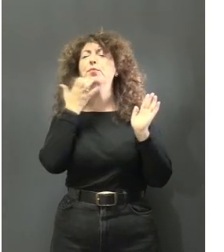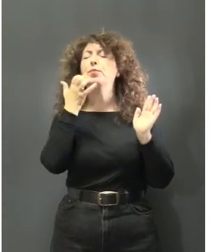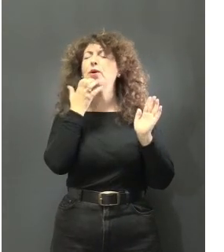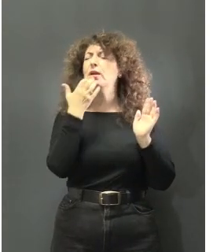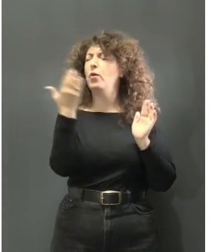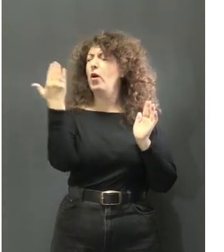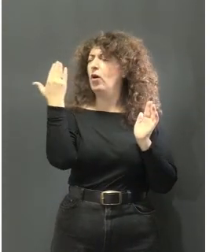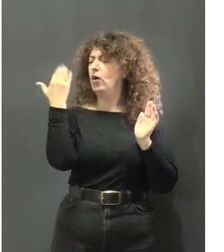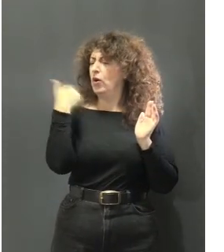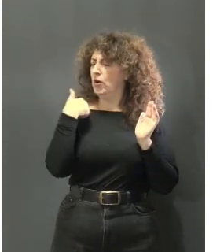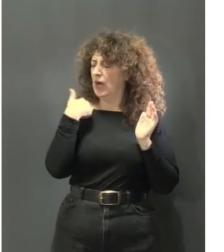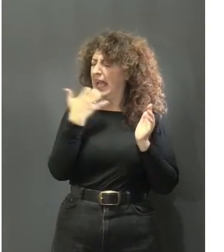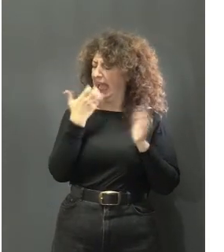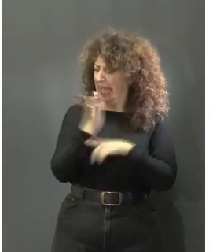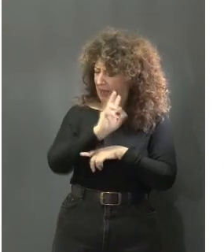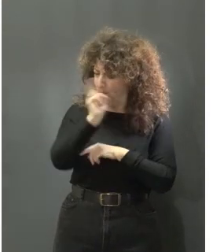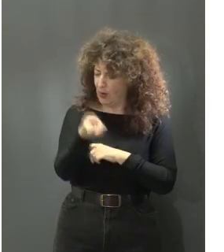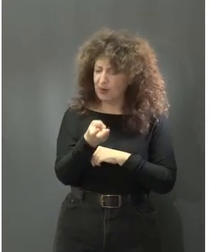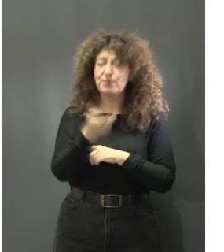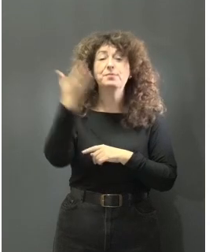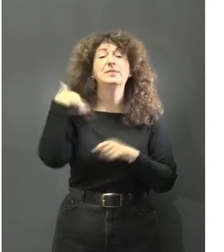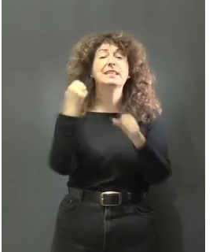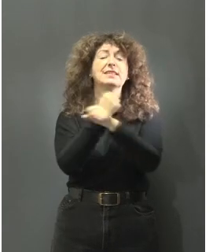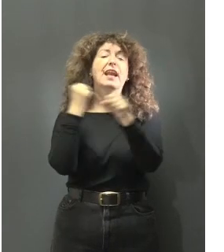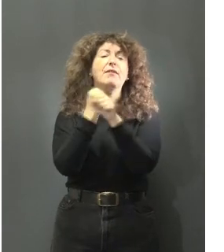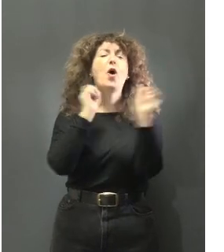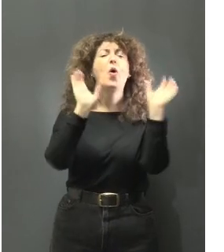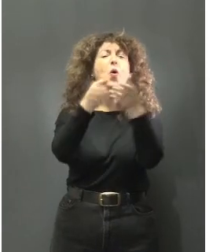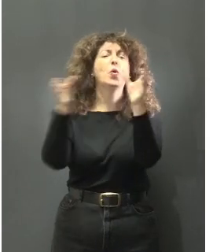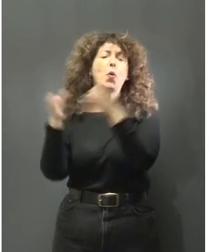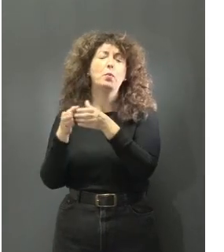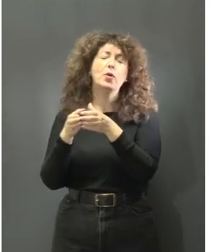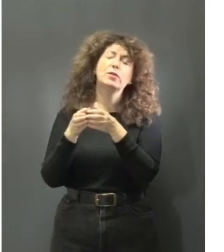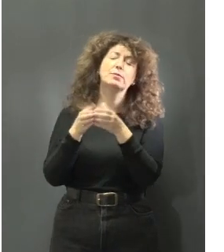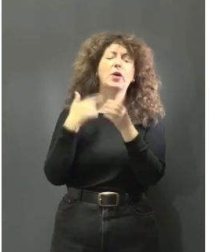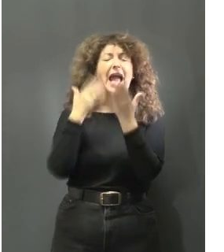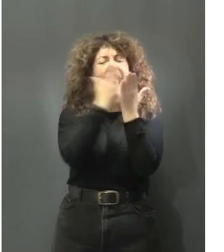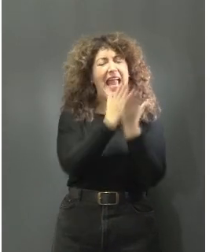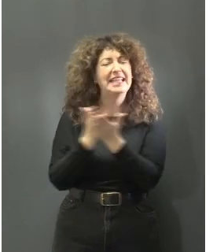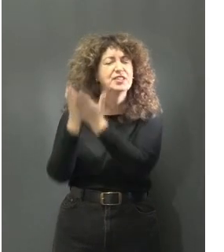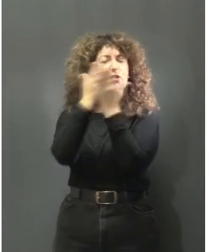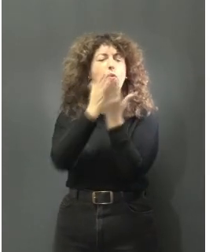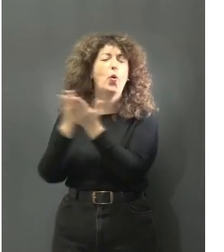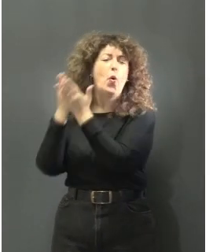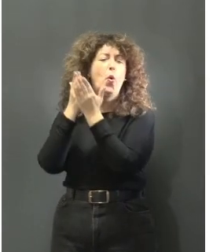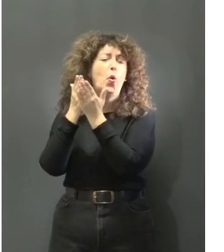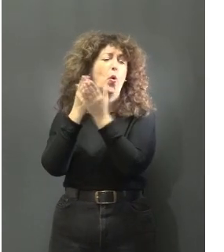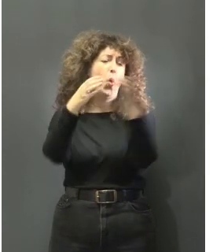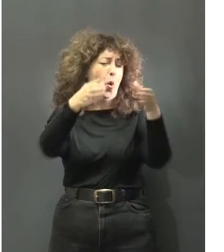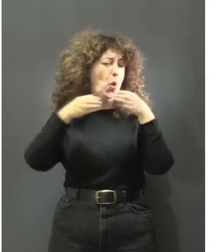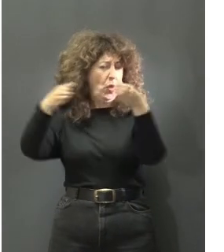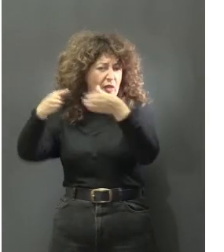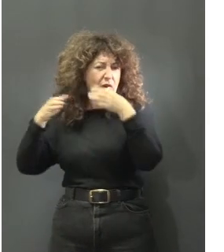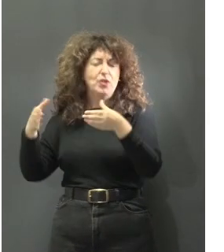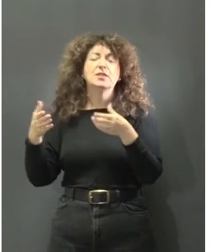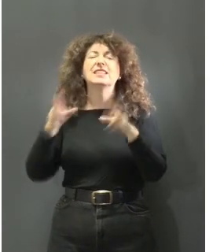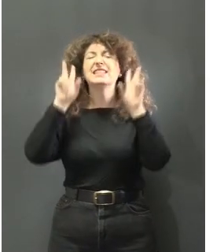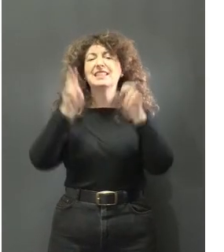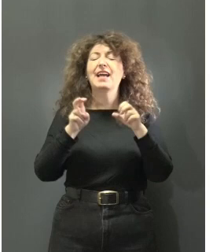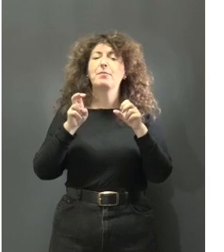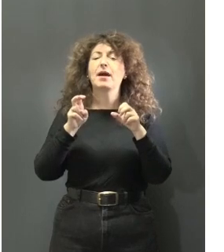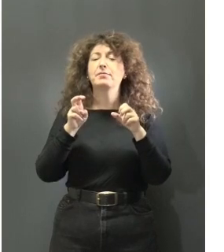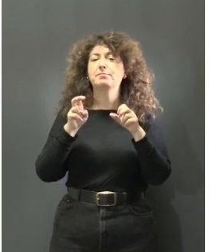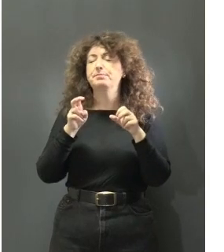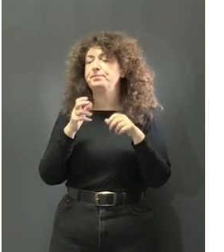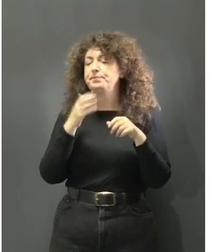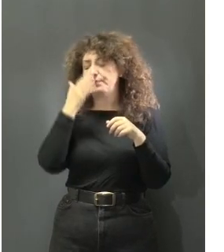Cuando trabajábamos pues, con los grupos que hacíamos también pequeños estudios en en los recorridos que